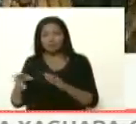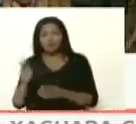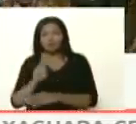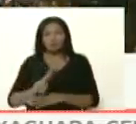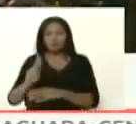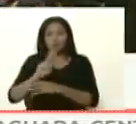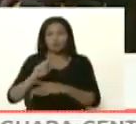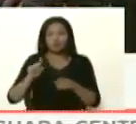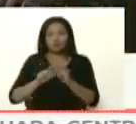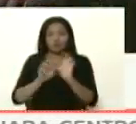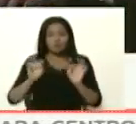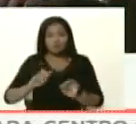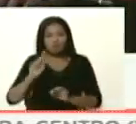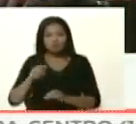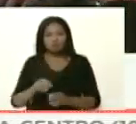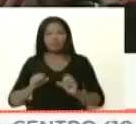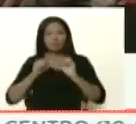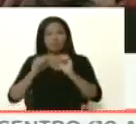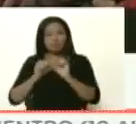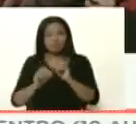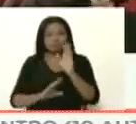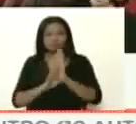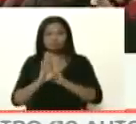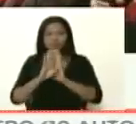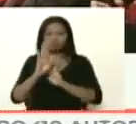usuarios. Vamos a seguir avanzando.